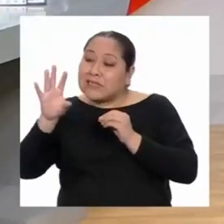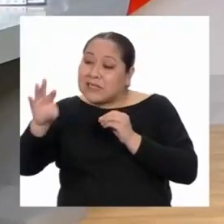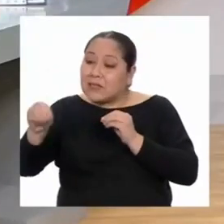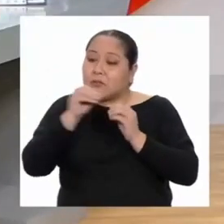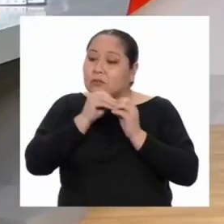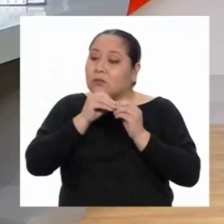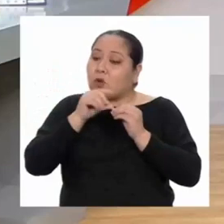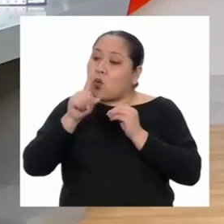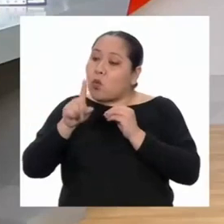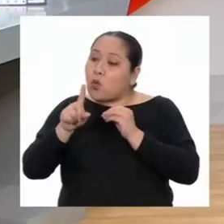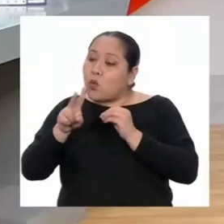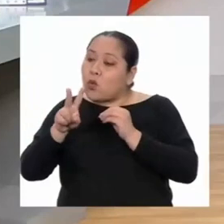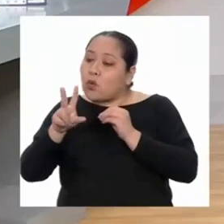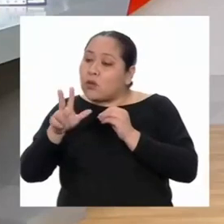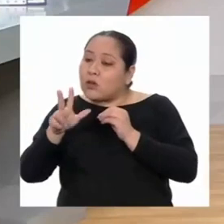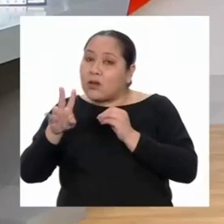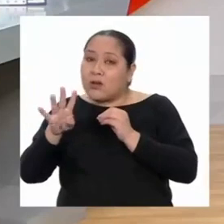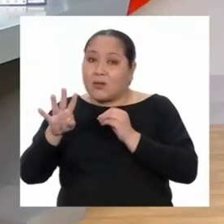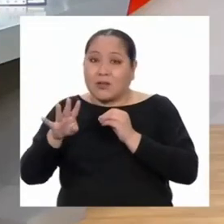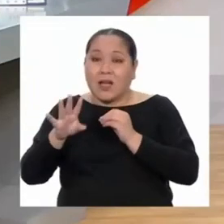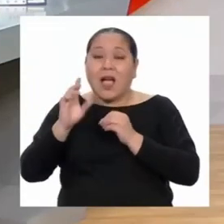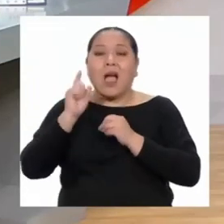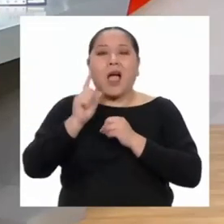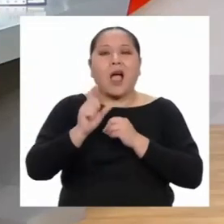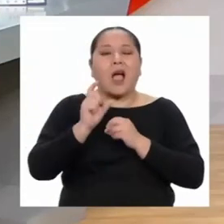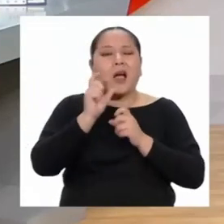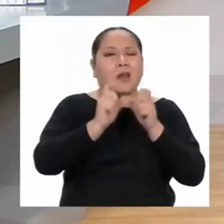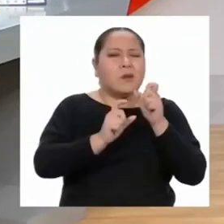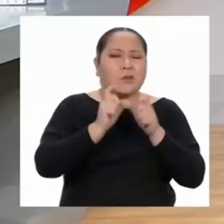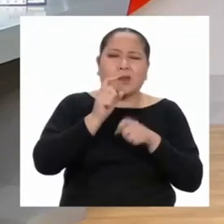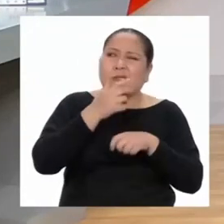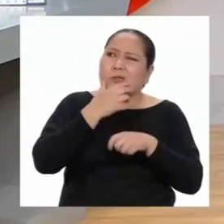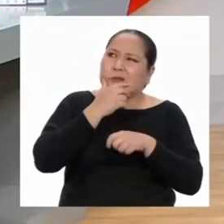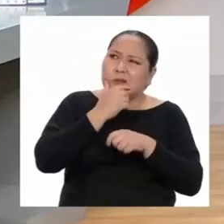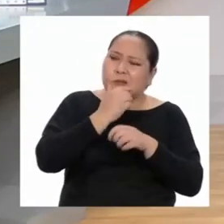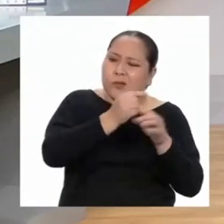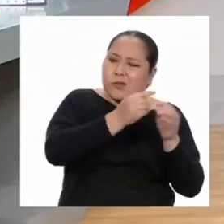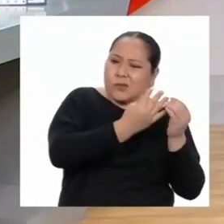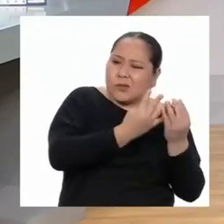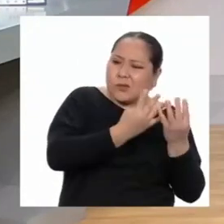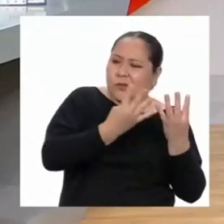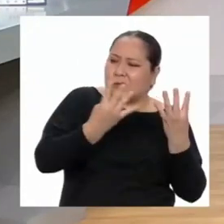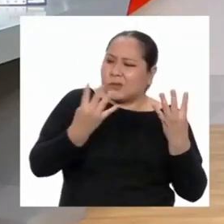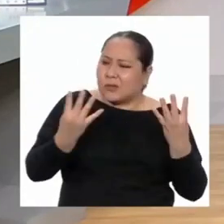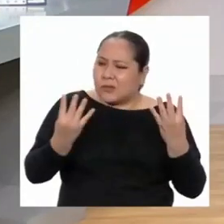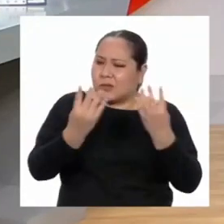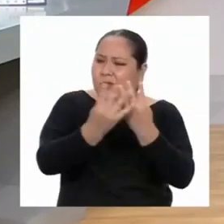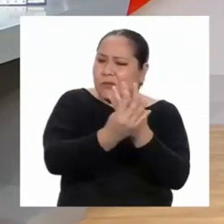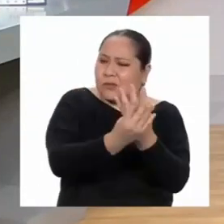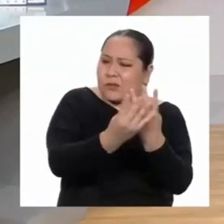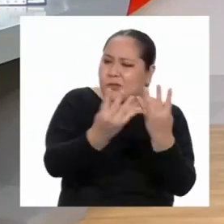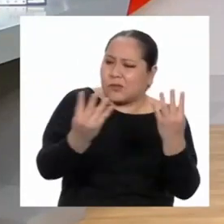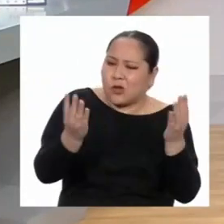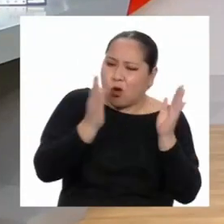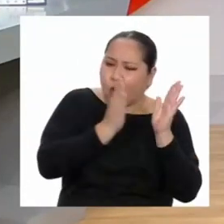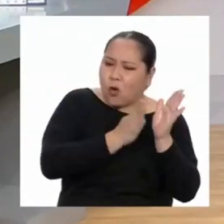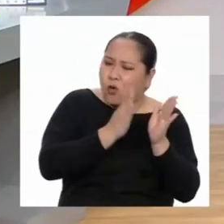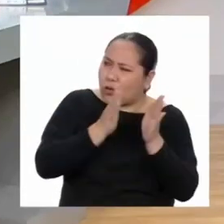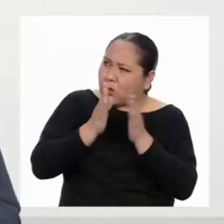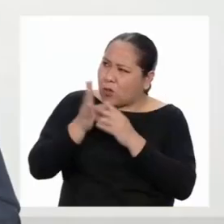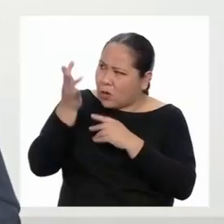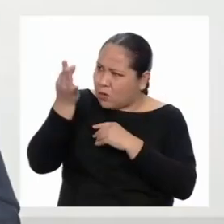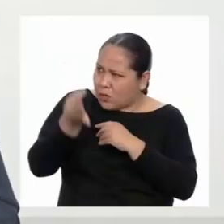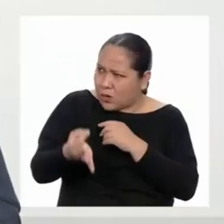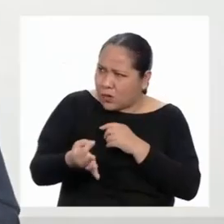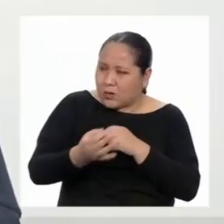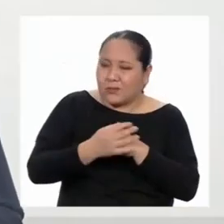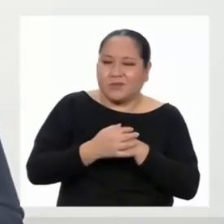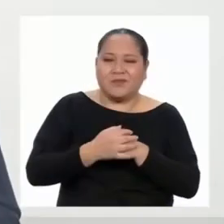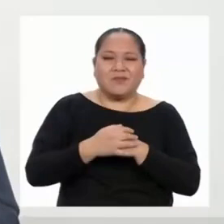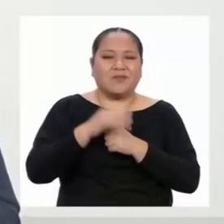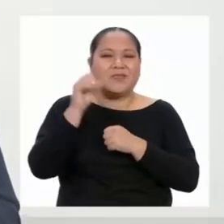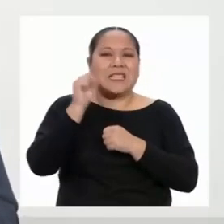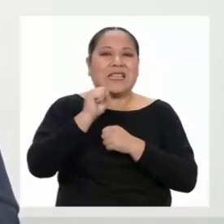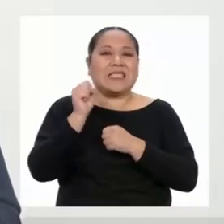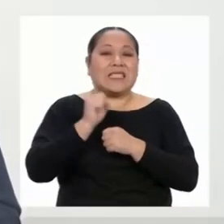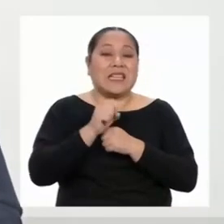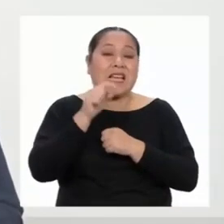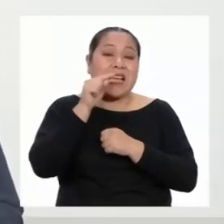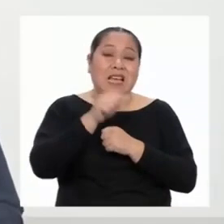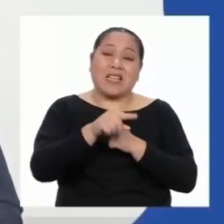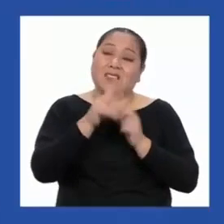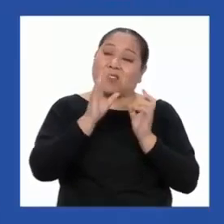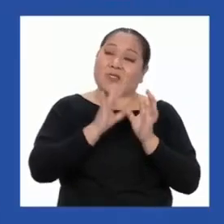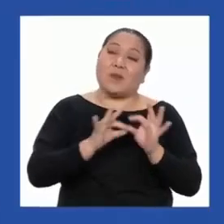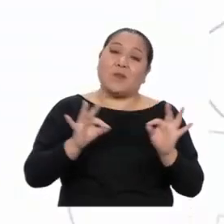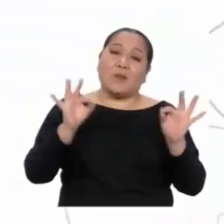5, las personas o el objeto de investigación deberían estar ordenados, ¿no? Sí, eso